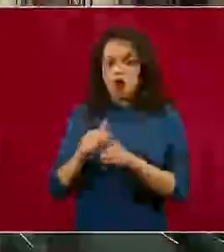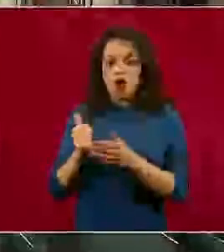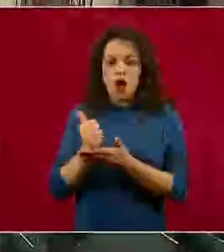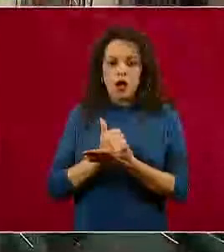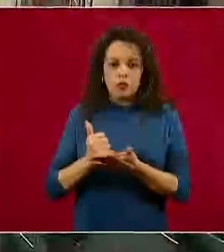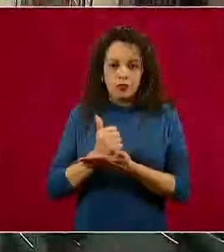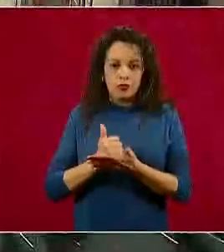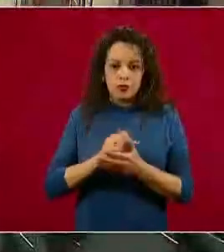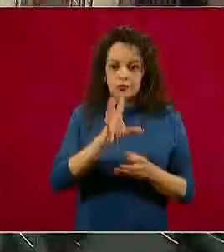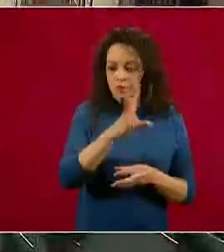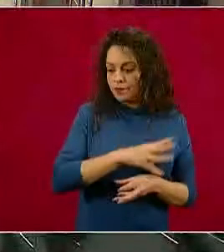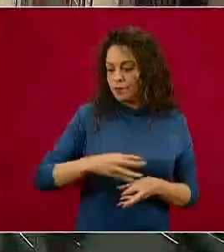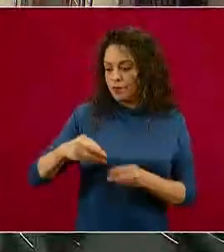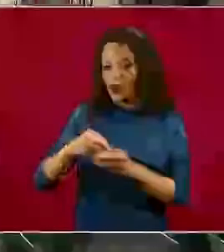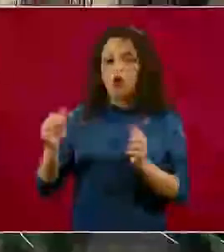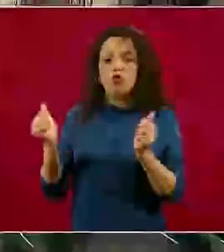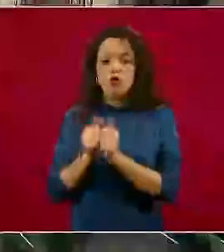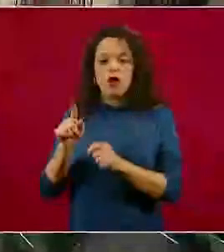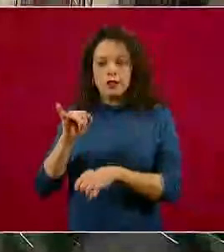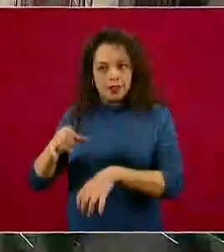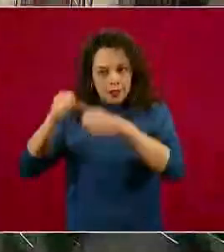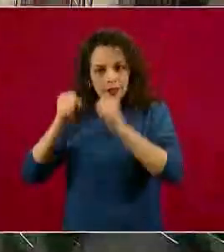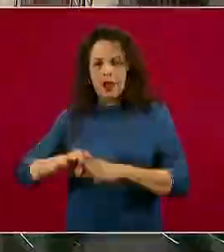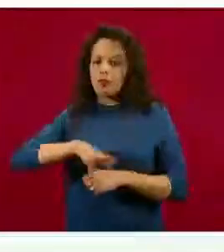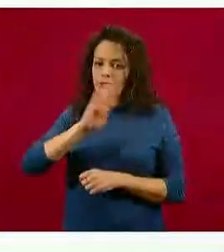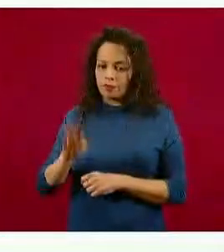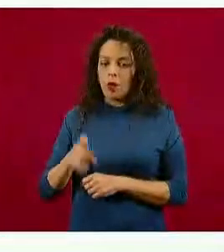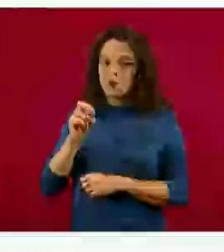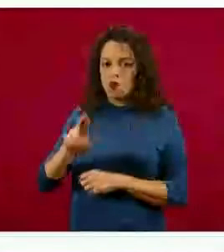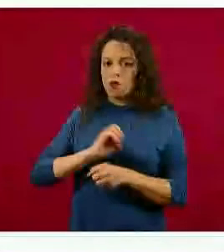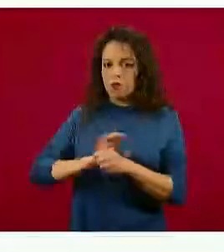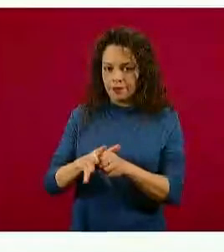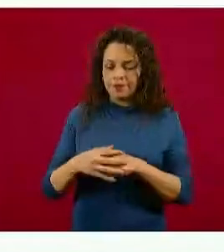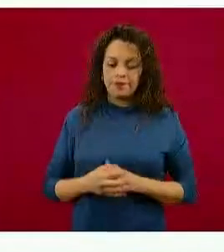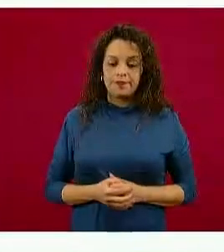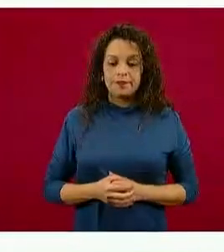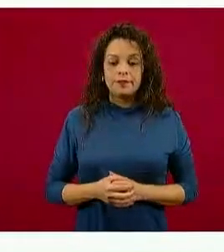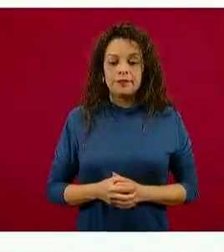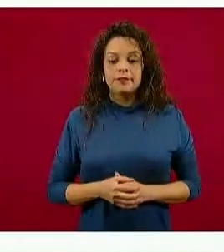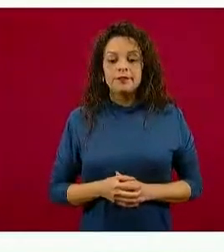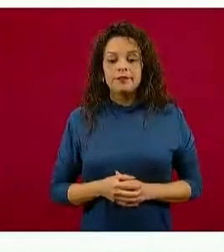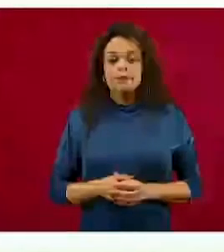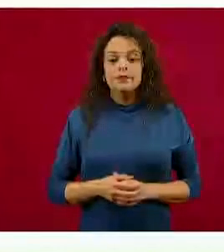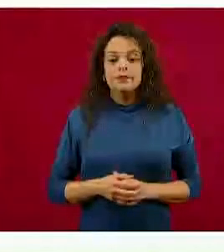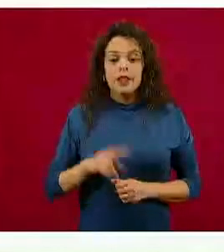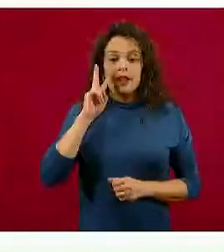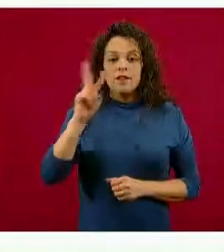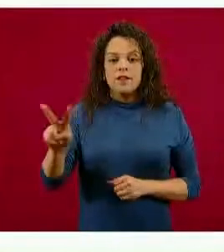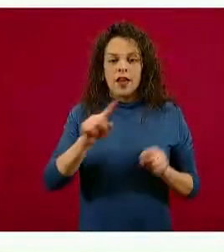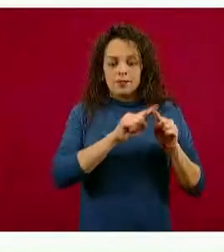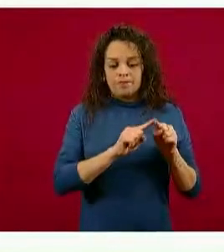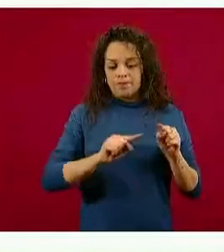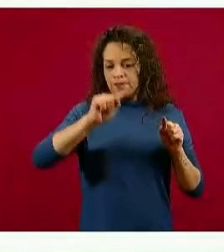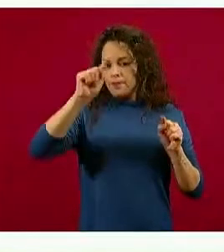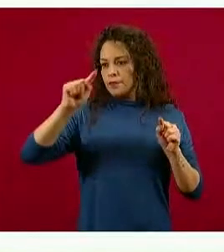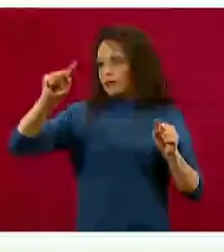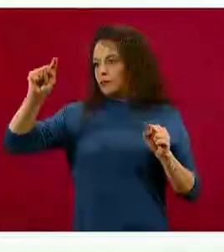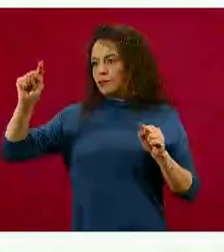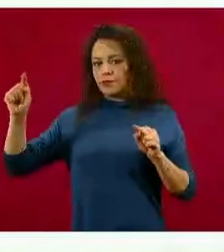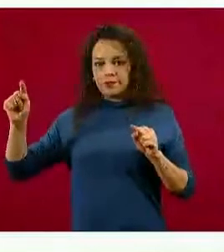a los casos confirmados. Y la línea que en su momento estamos graficando, que es esta línea un